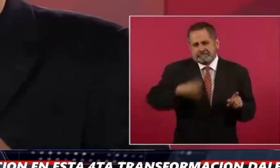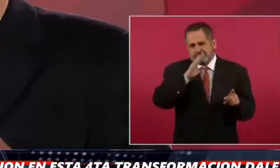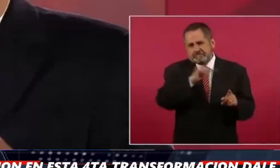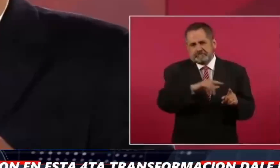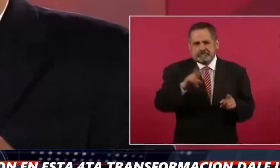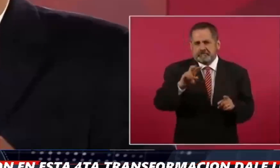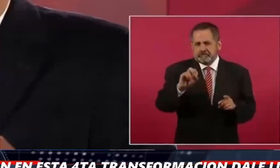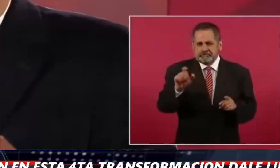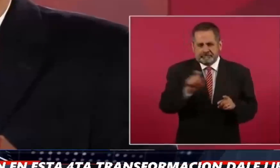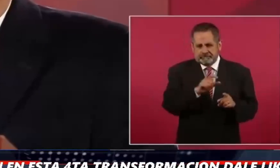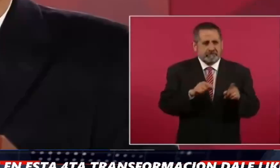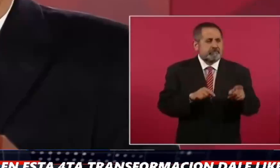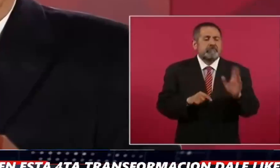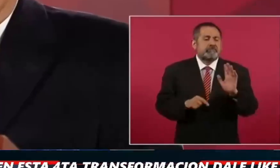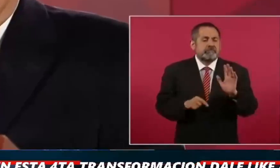no deja de